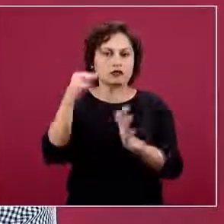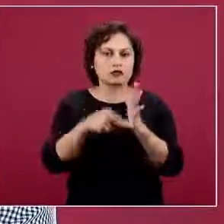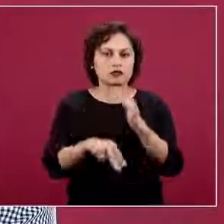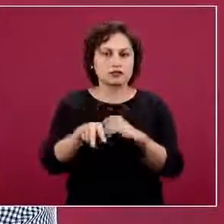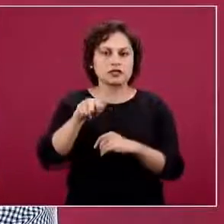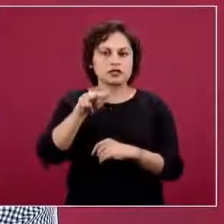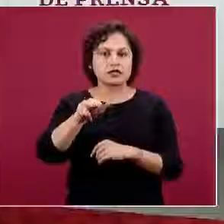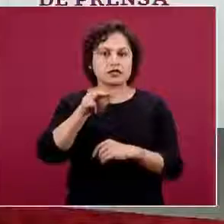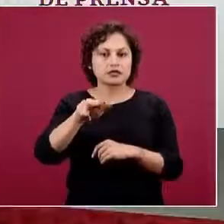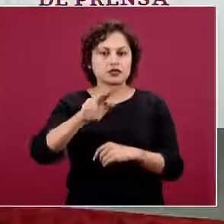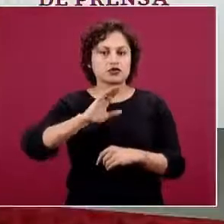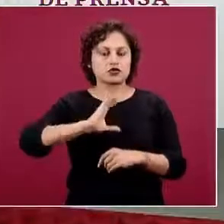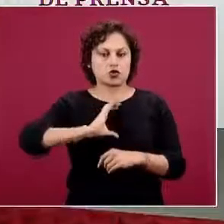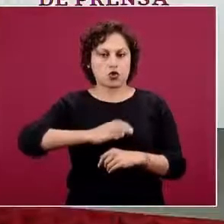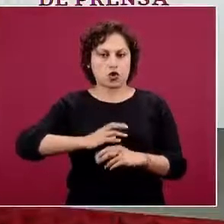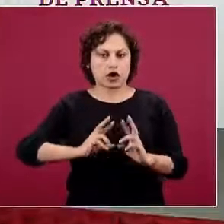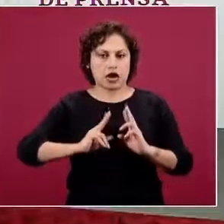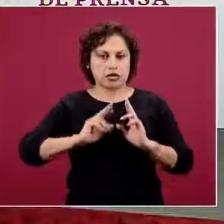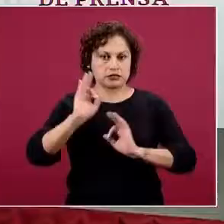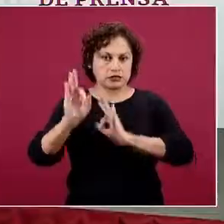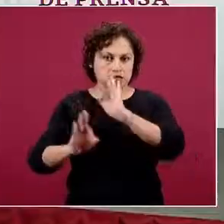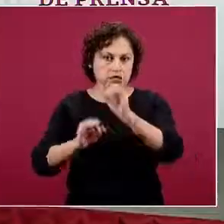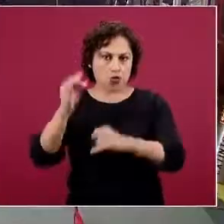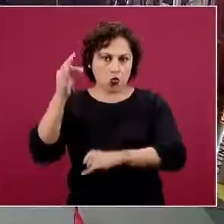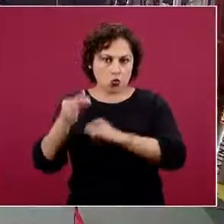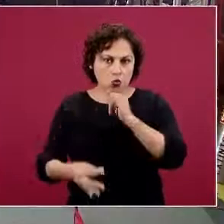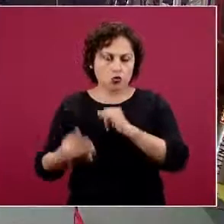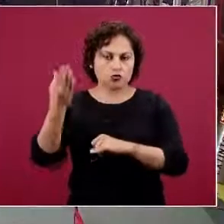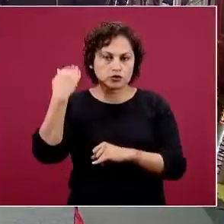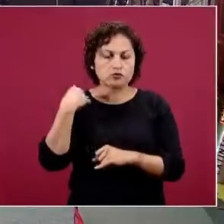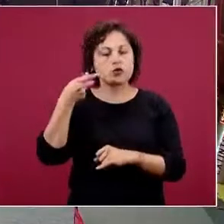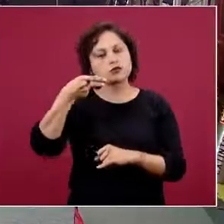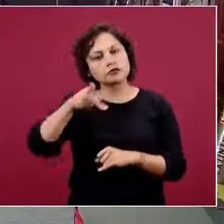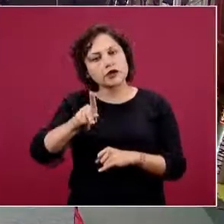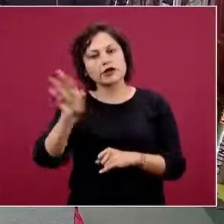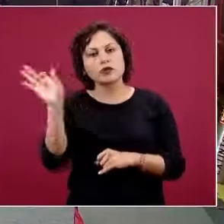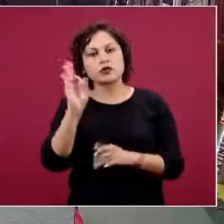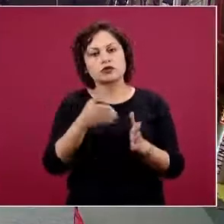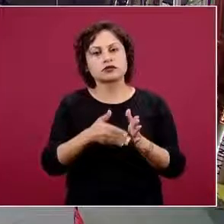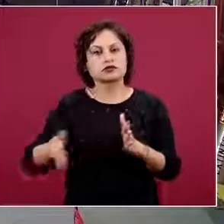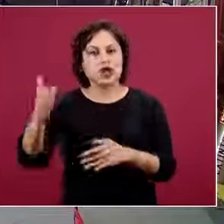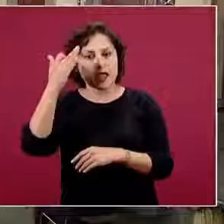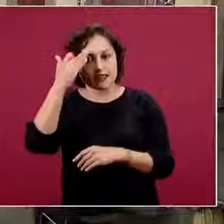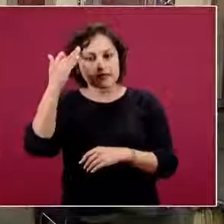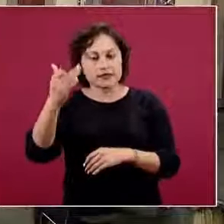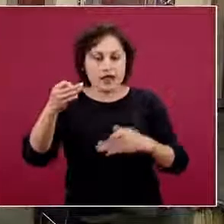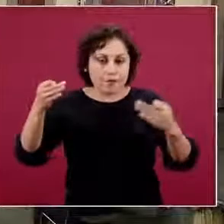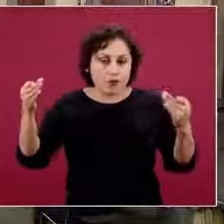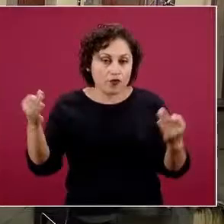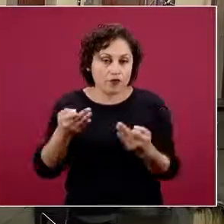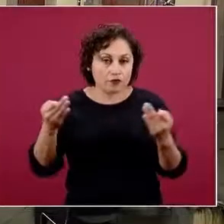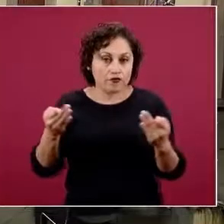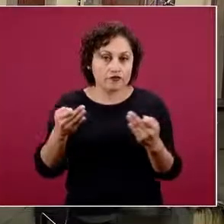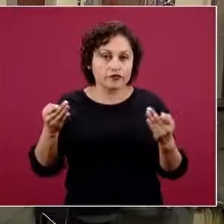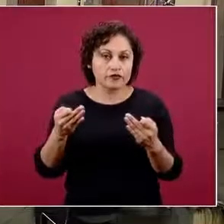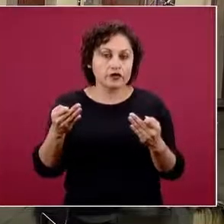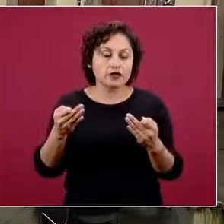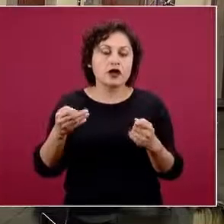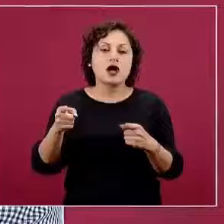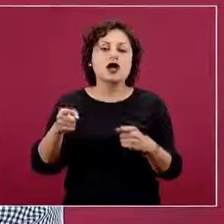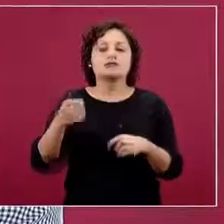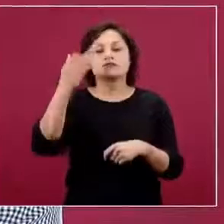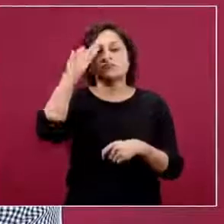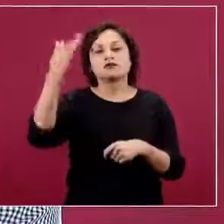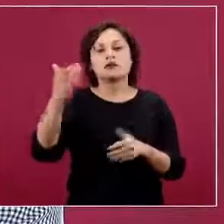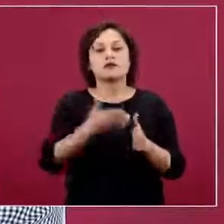contra cáncer, pero de seguro también por la temporalidad a lo mejor pudiera todavía no haber accedido a la vacuna. Aún